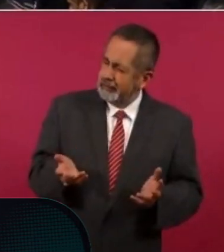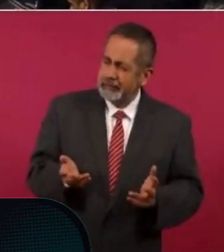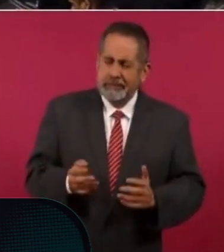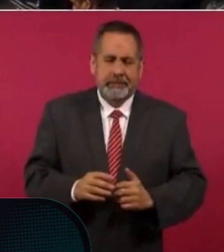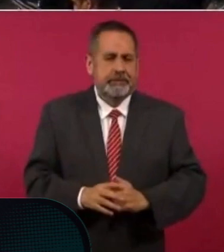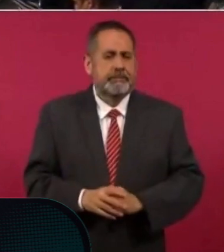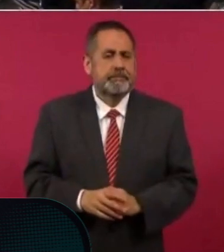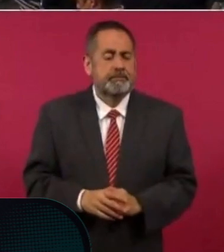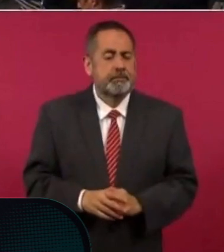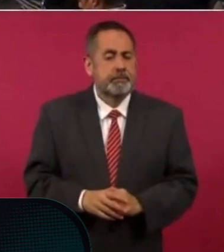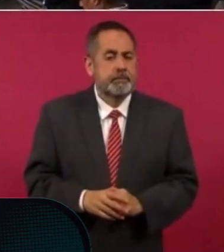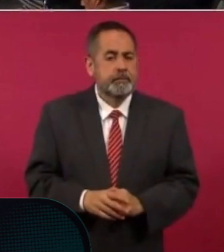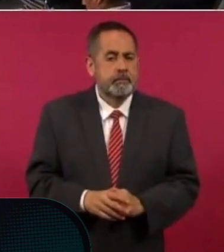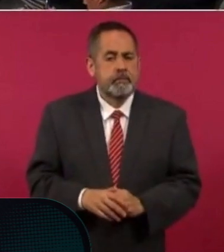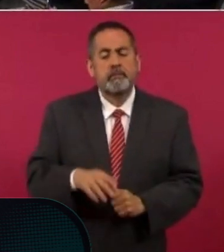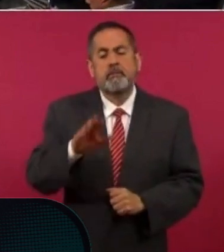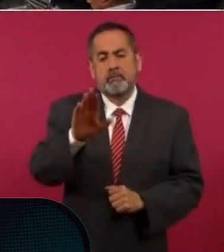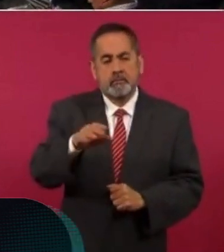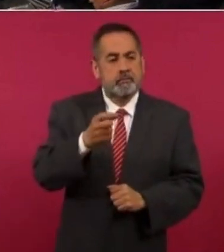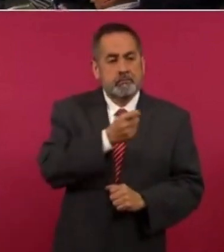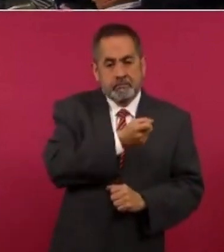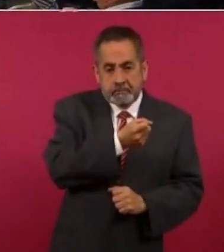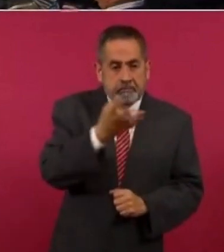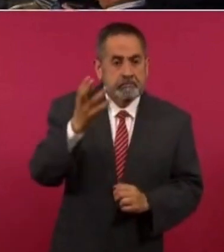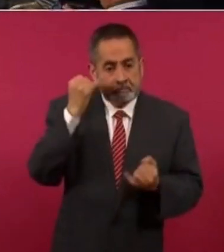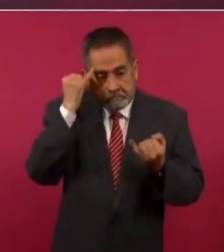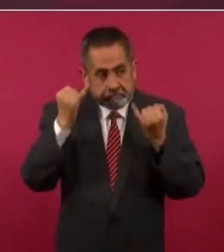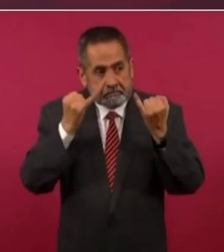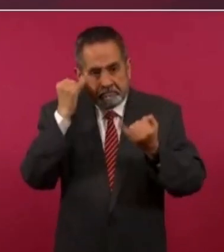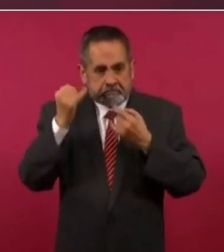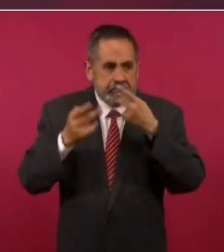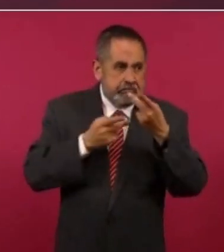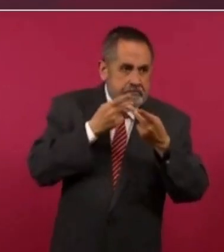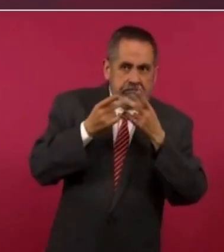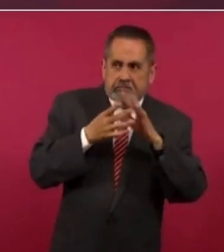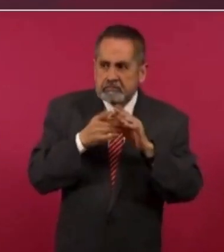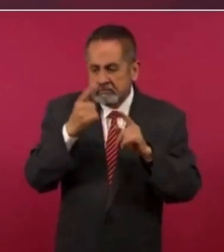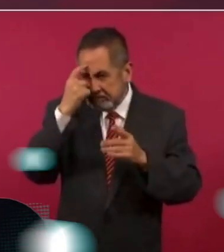ha habido mucha especulación y